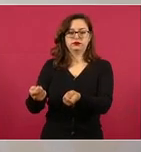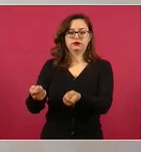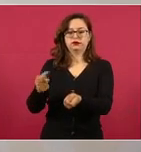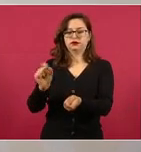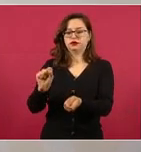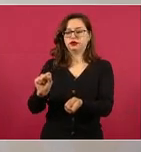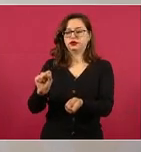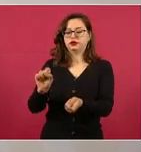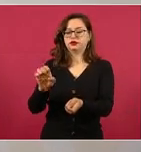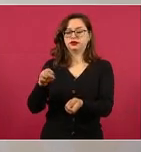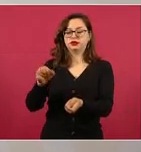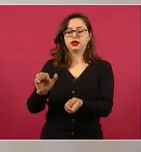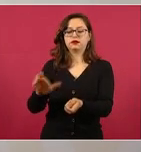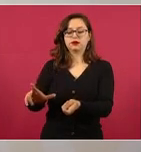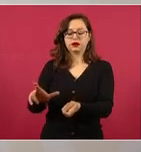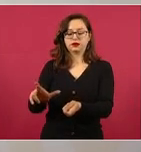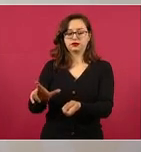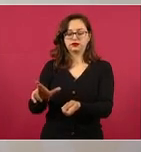Secretaría de Marina.